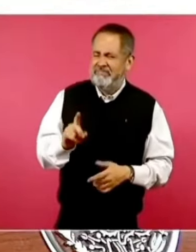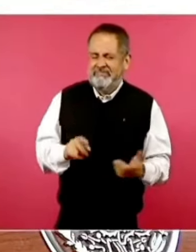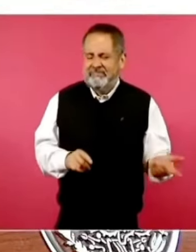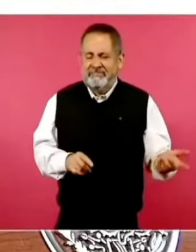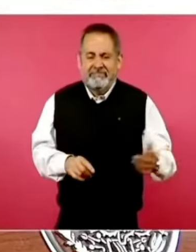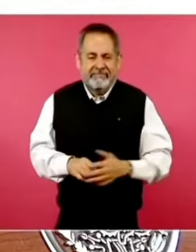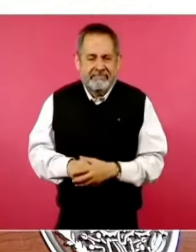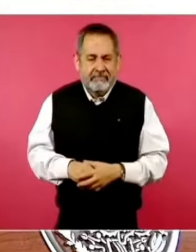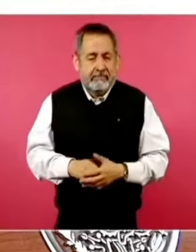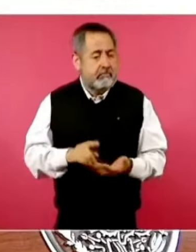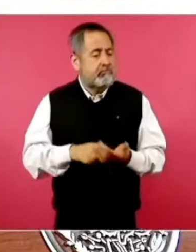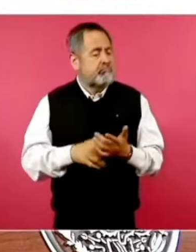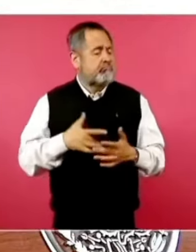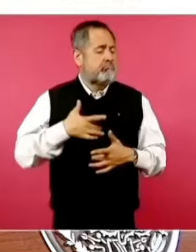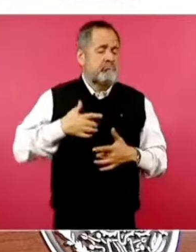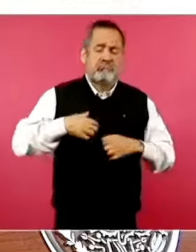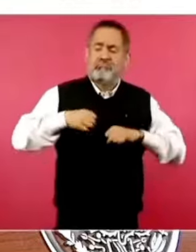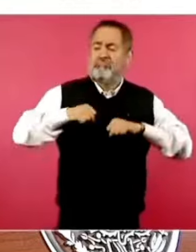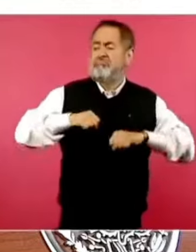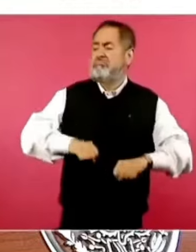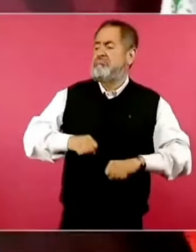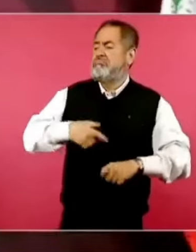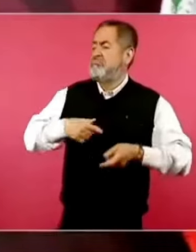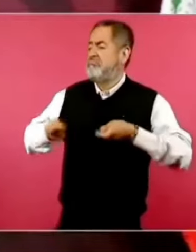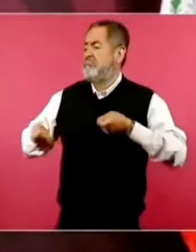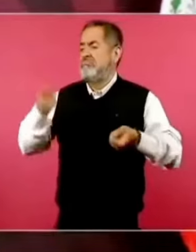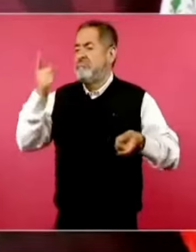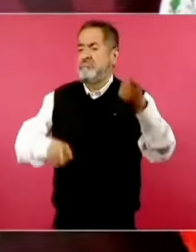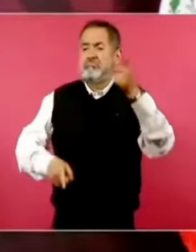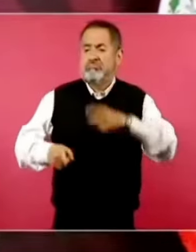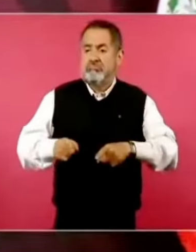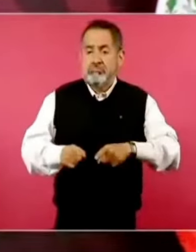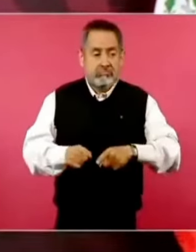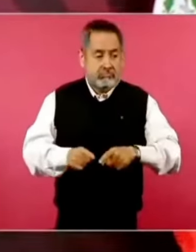por el privilegio de mandar.